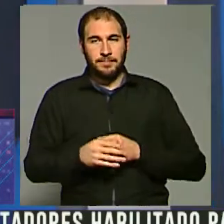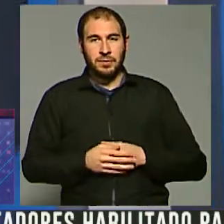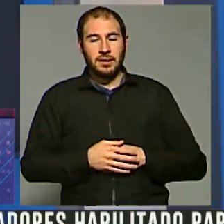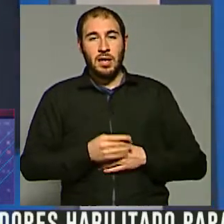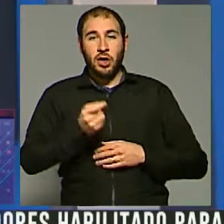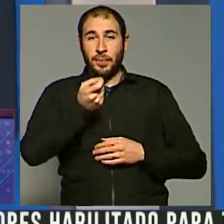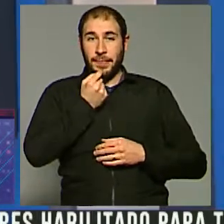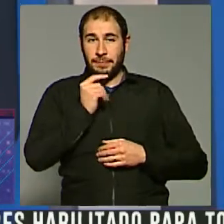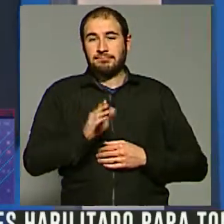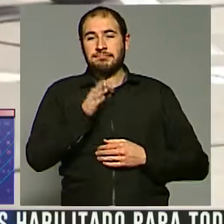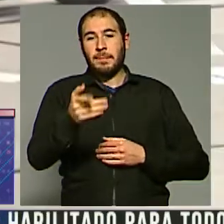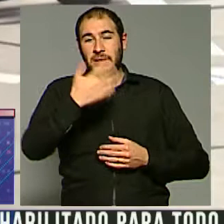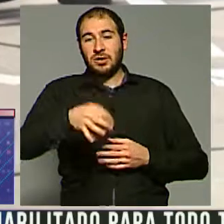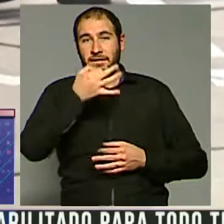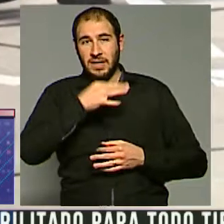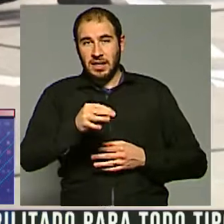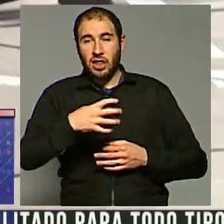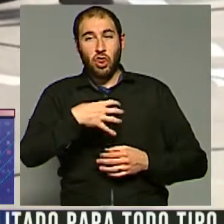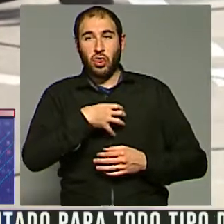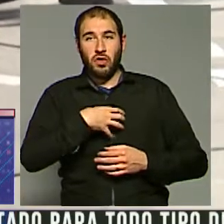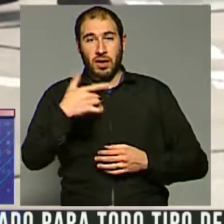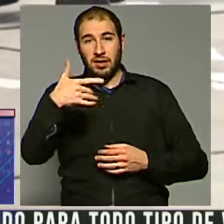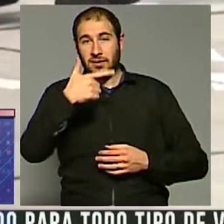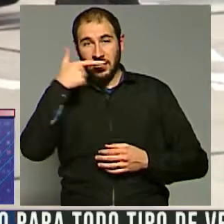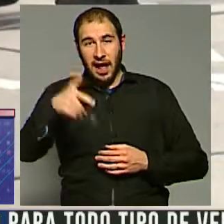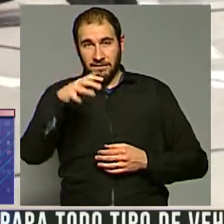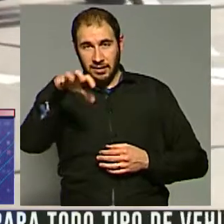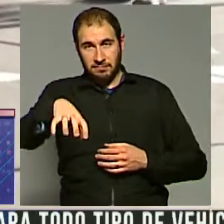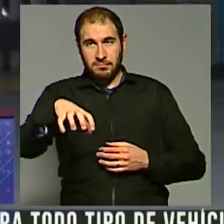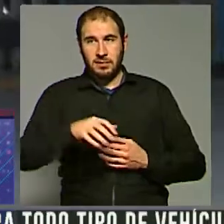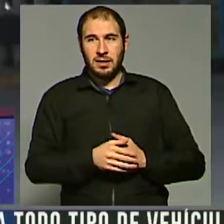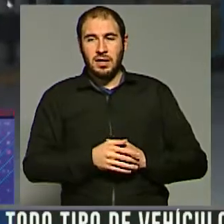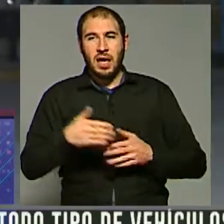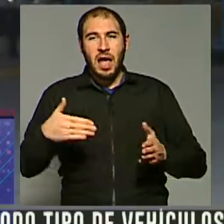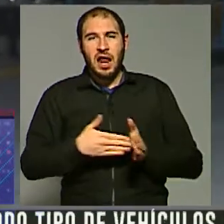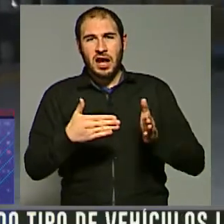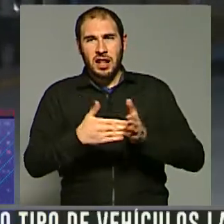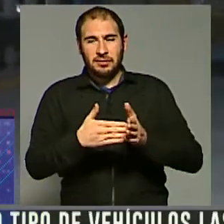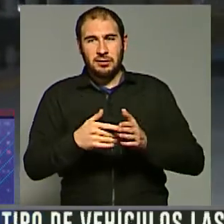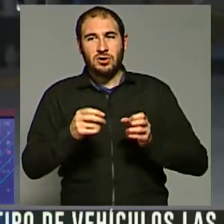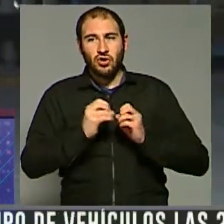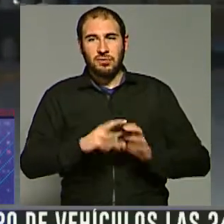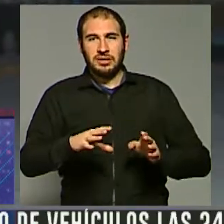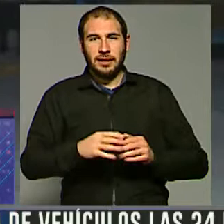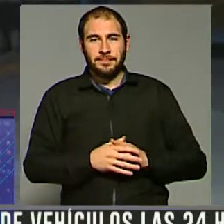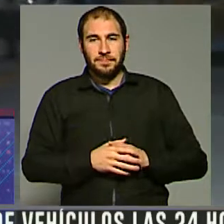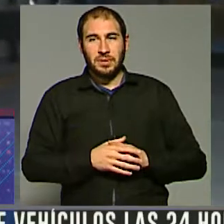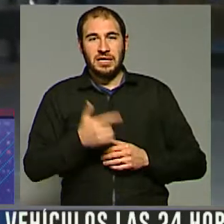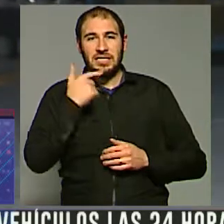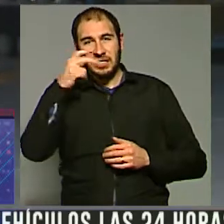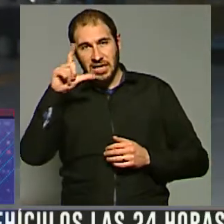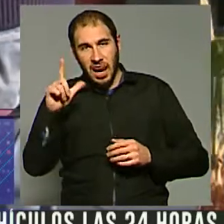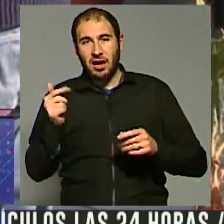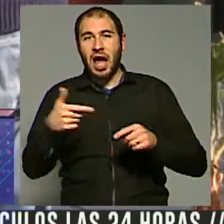va a los distribuidores, es decir, a los dueños de las estaciones de servicio, los límites de suministro fueron aplicados principalmente por Shell y